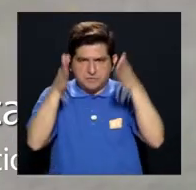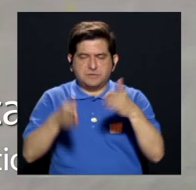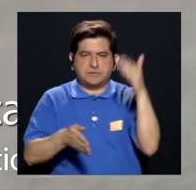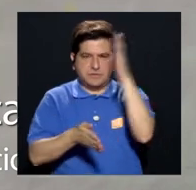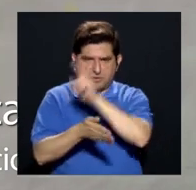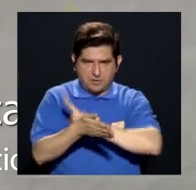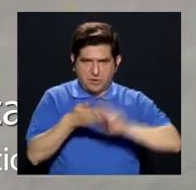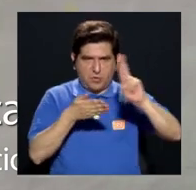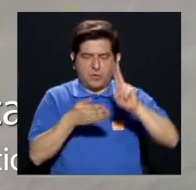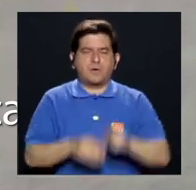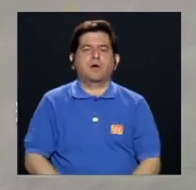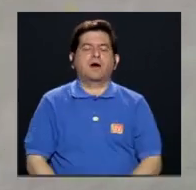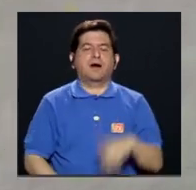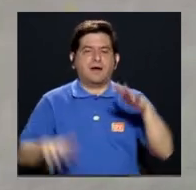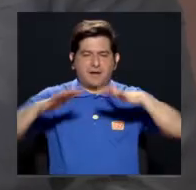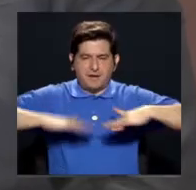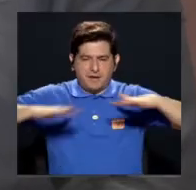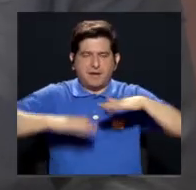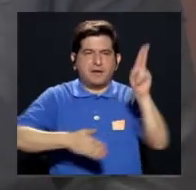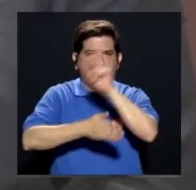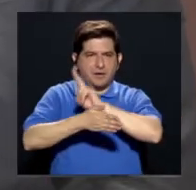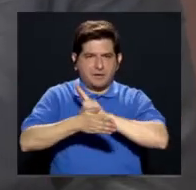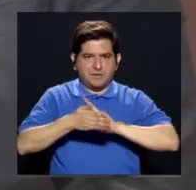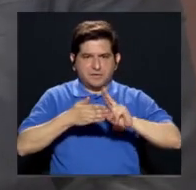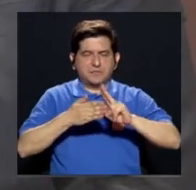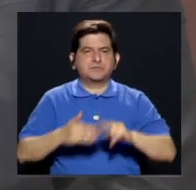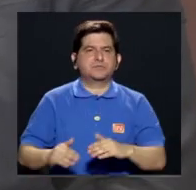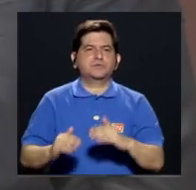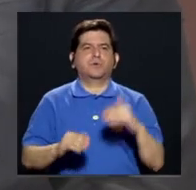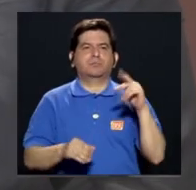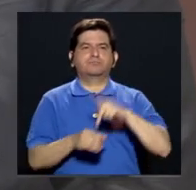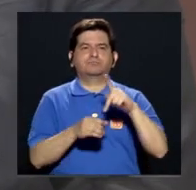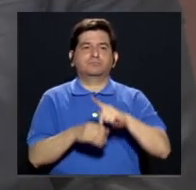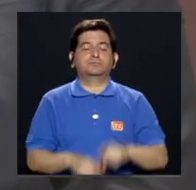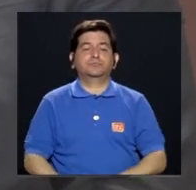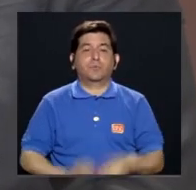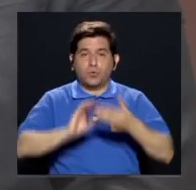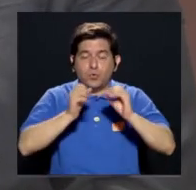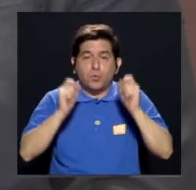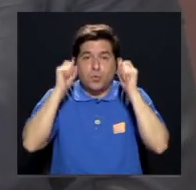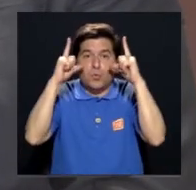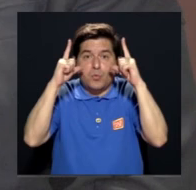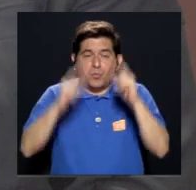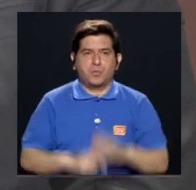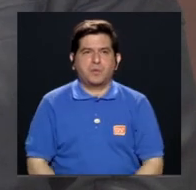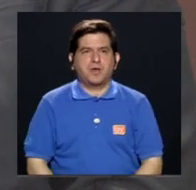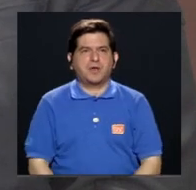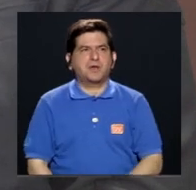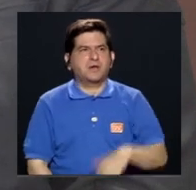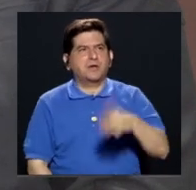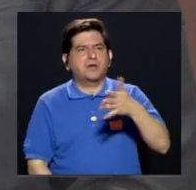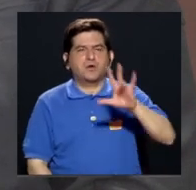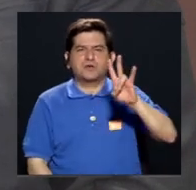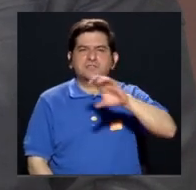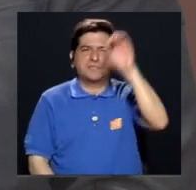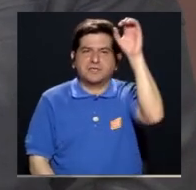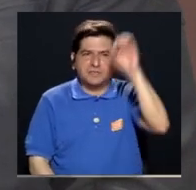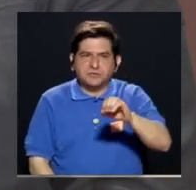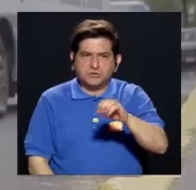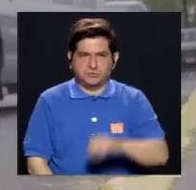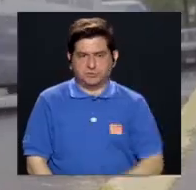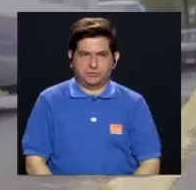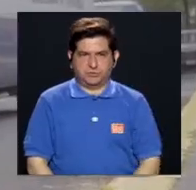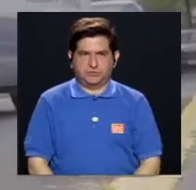universidad puedan participar en el espacio urbano. Les doy un dato que es impresionante. Aproximadamente el